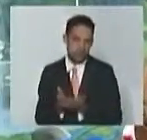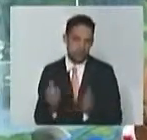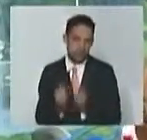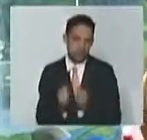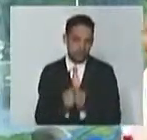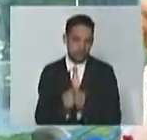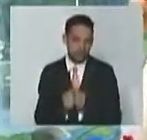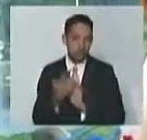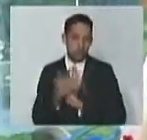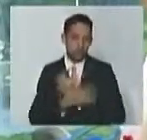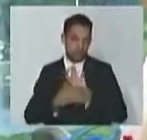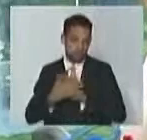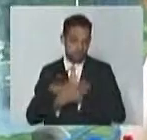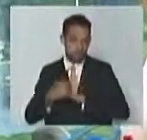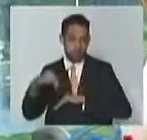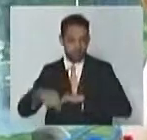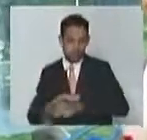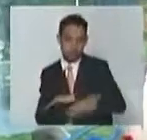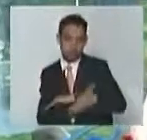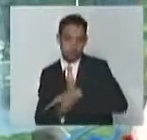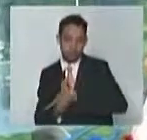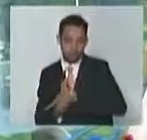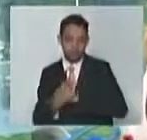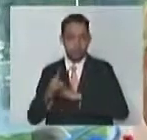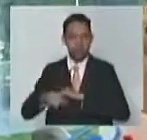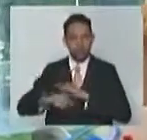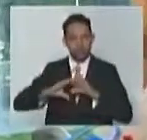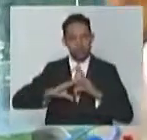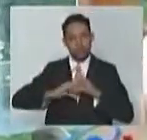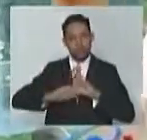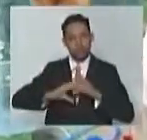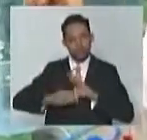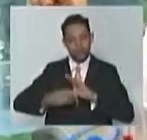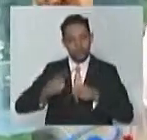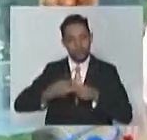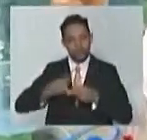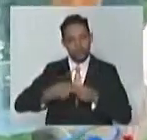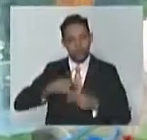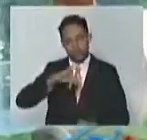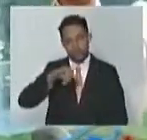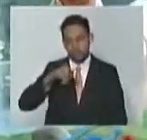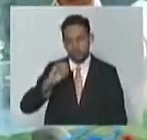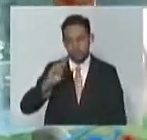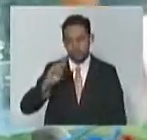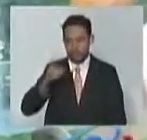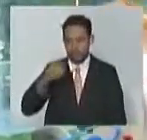educativo. Recuerden que este espacio está también en YouTube, buscan Jorge Enrique Rojas Quiseno